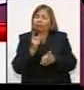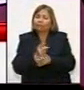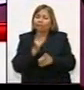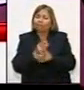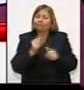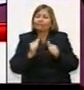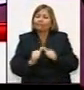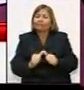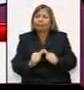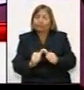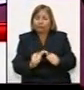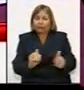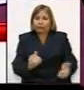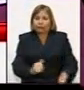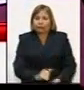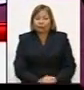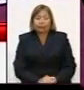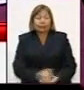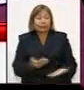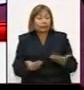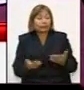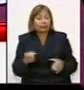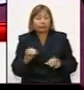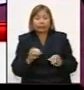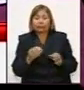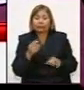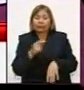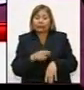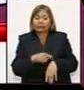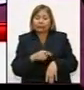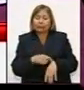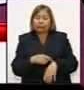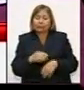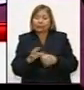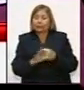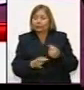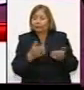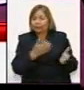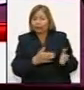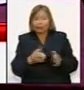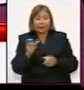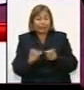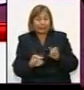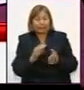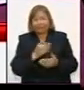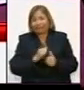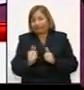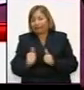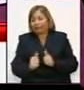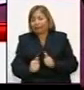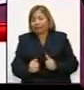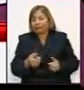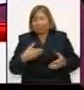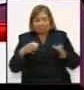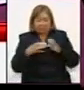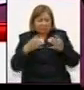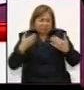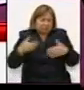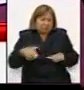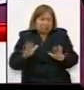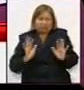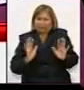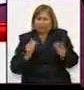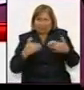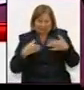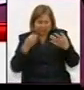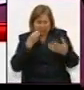permanece. Los hechos momentáneos pasan, las personas pasamos. Como congresistas podemos tener